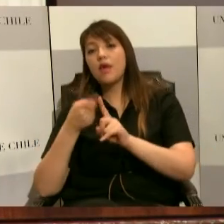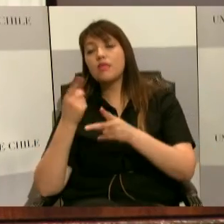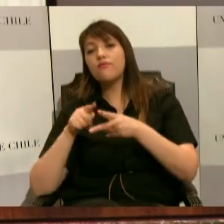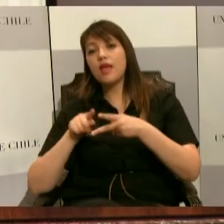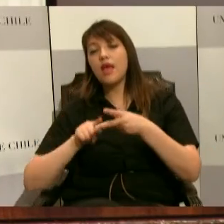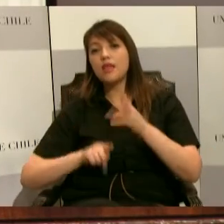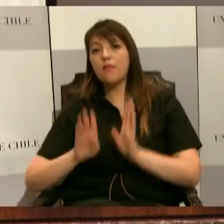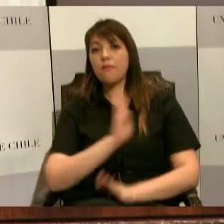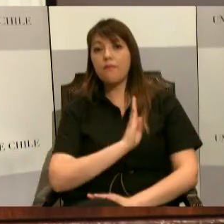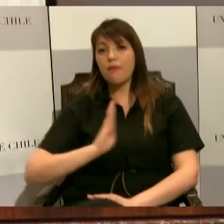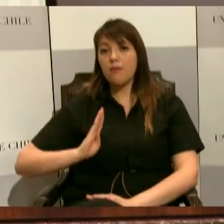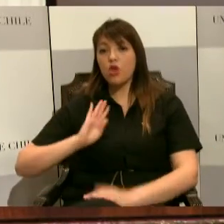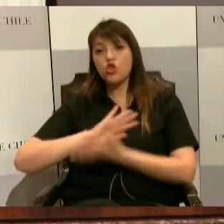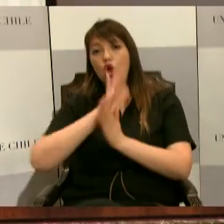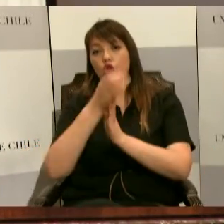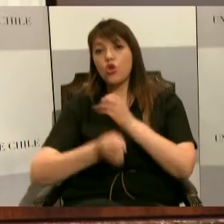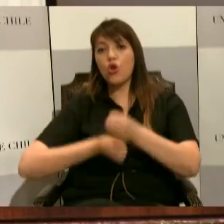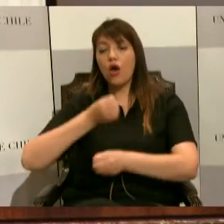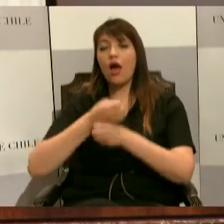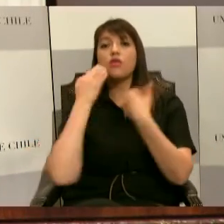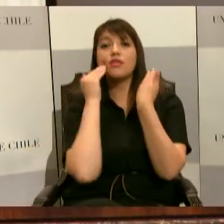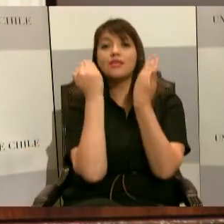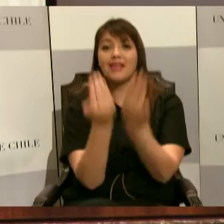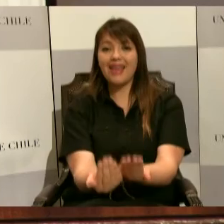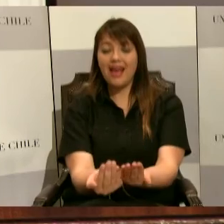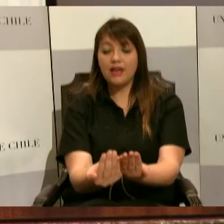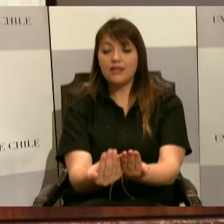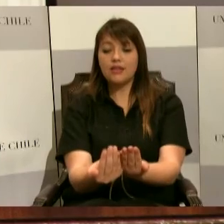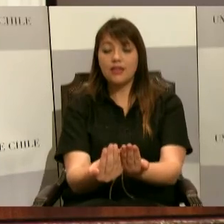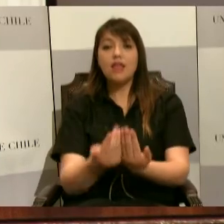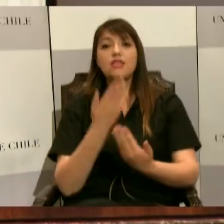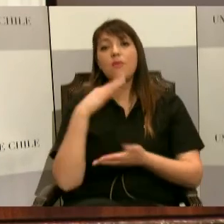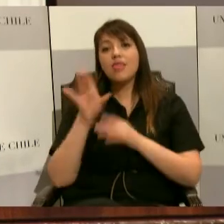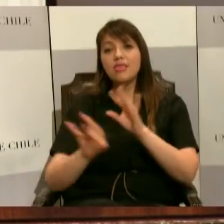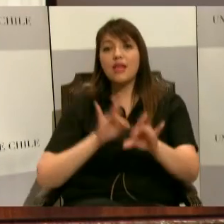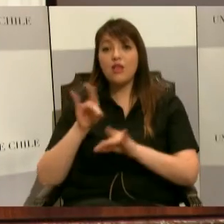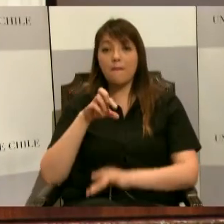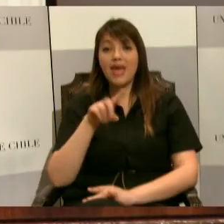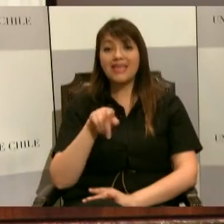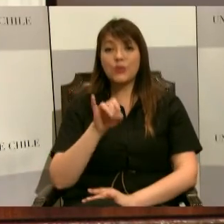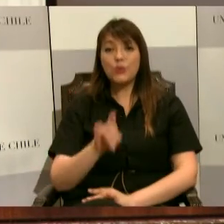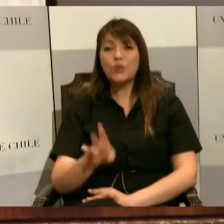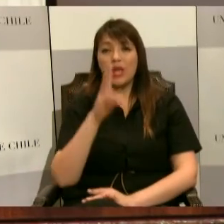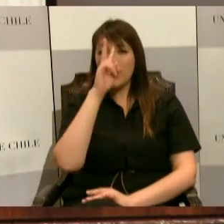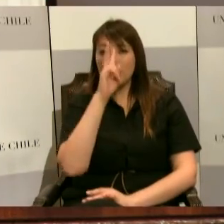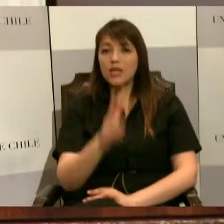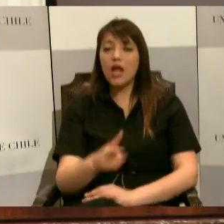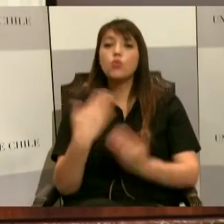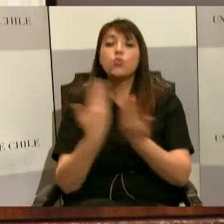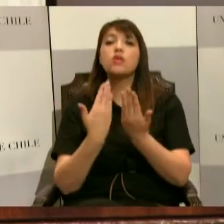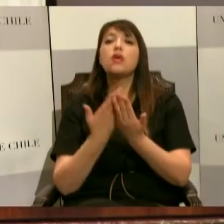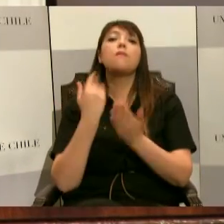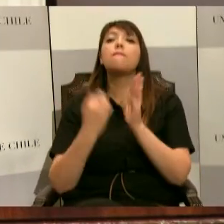directores. Como todos los años, junto con la entrega de resultados de la prueba de selección universitaria, se reconocerá a los estudiantes que